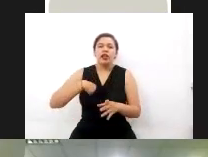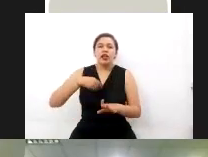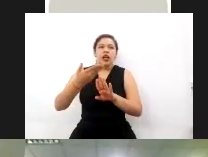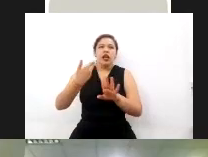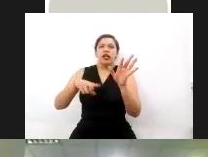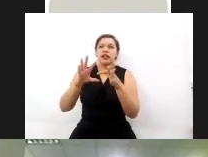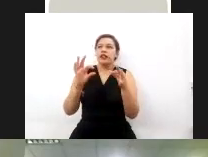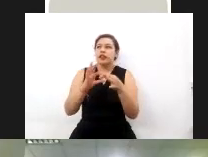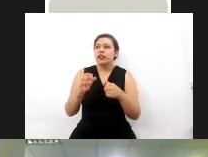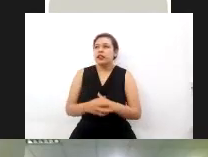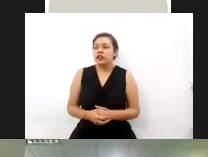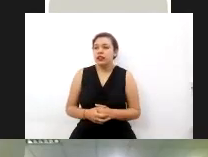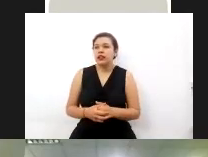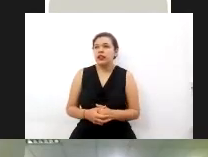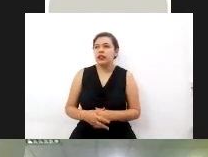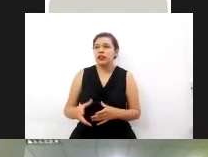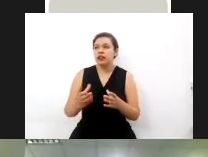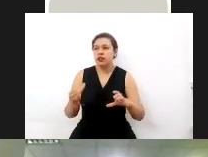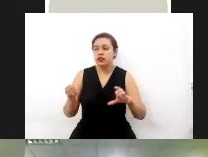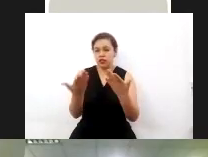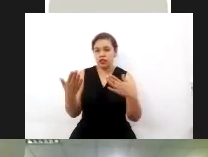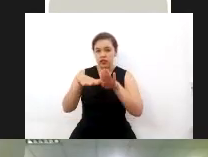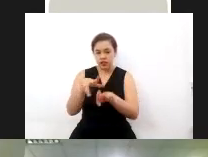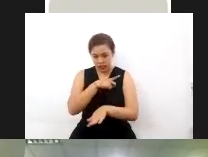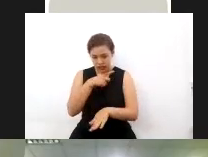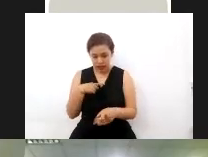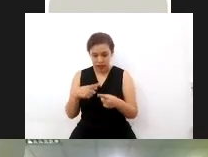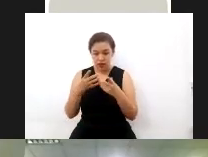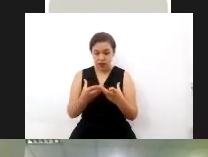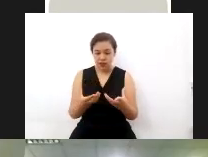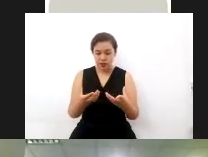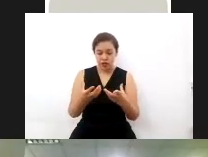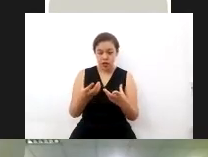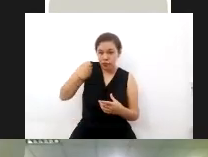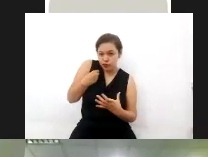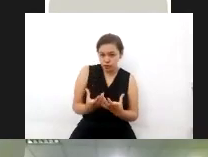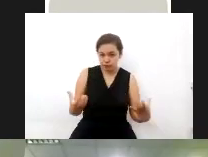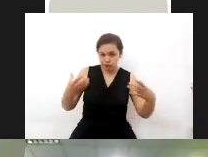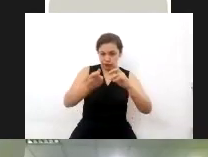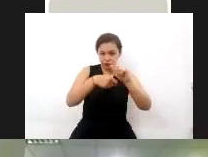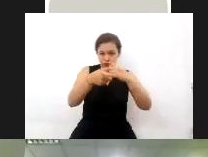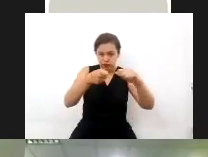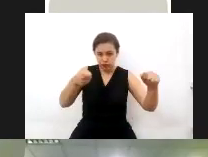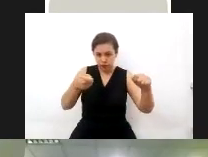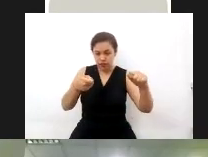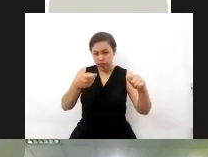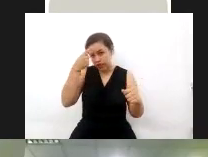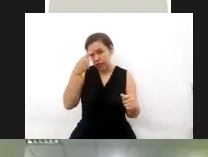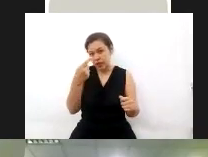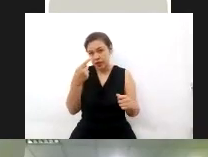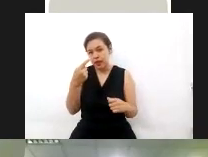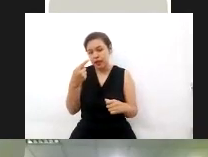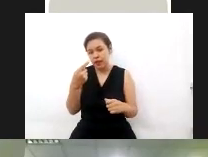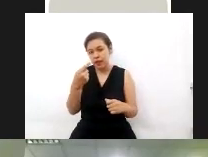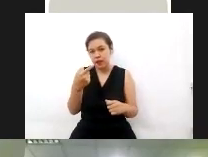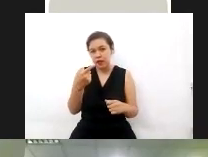momento. Los botes deben de estar tapados, deben de tener bolsa y para retirar estas bolsas del interior de los